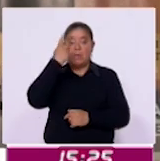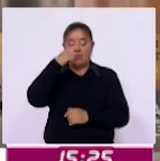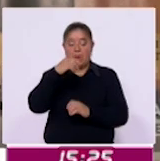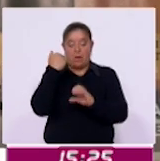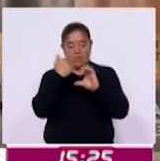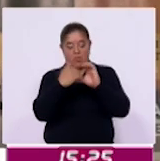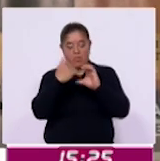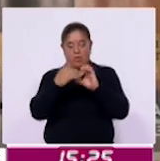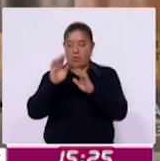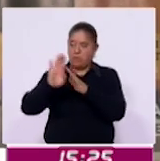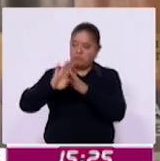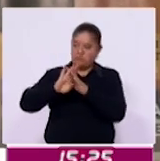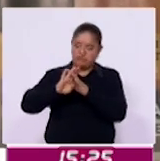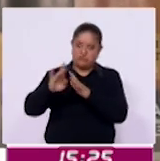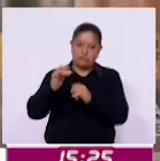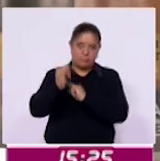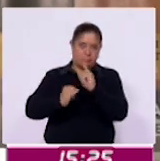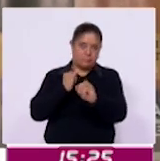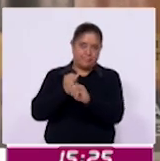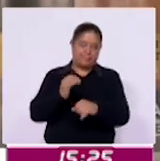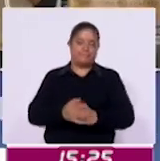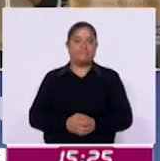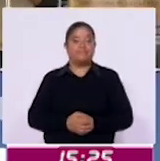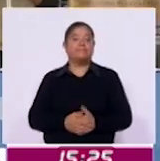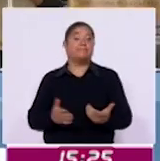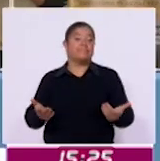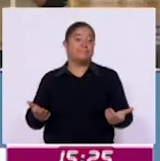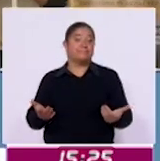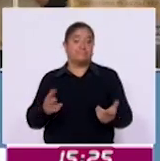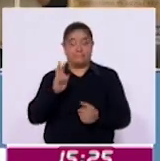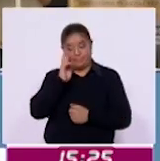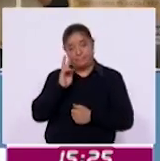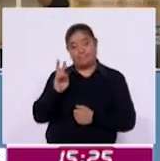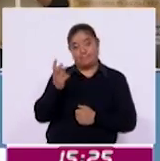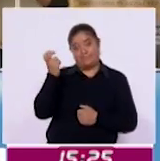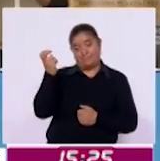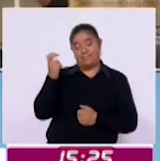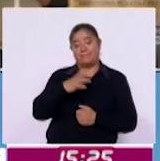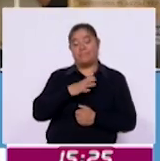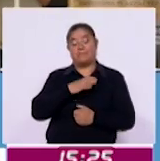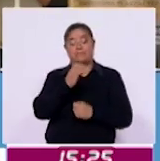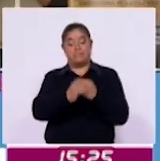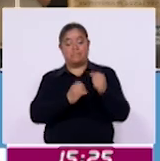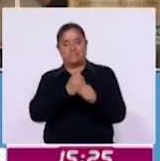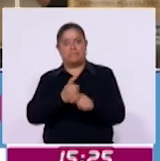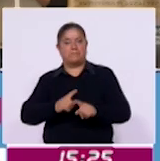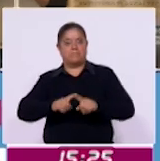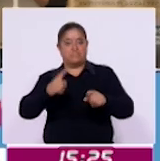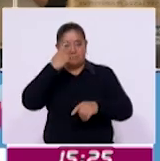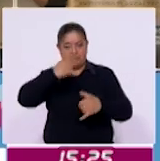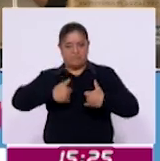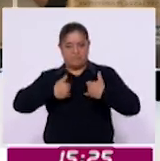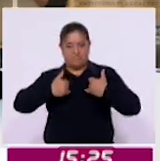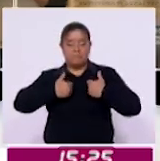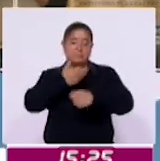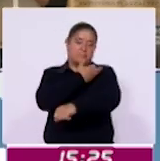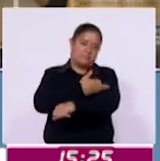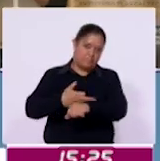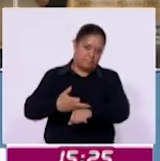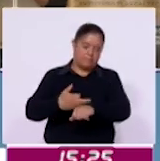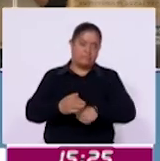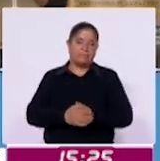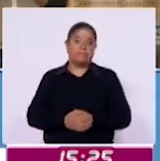de remesas internacionales. Pues ya lo escuchó usted, diferentes opciones para los jóvenes y las familias en general.